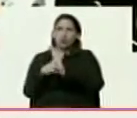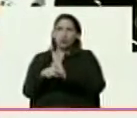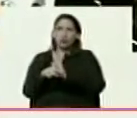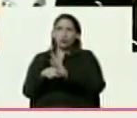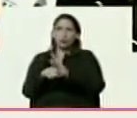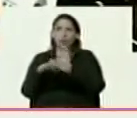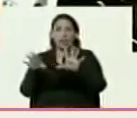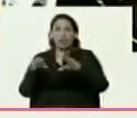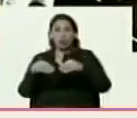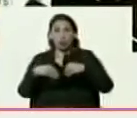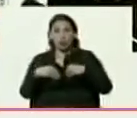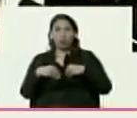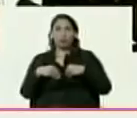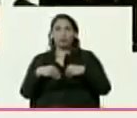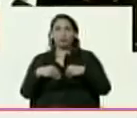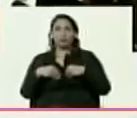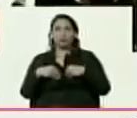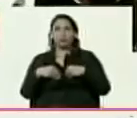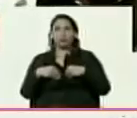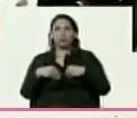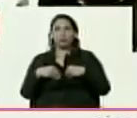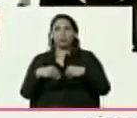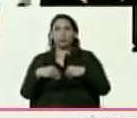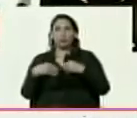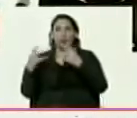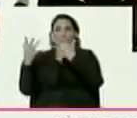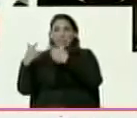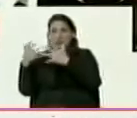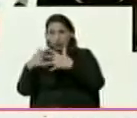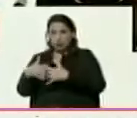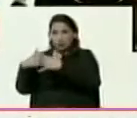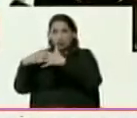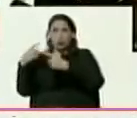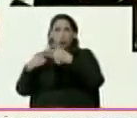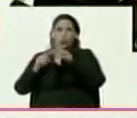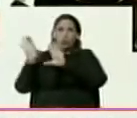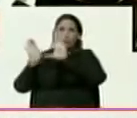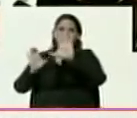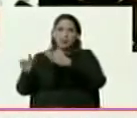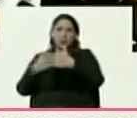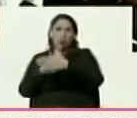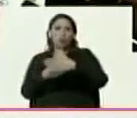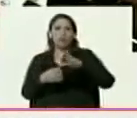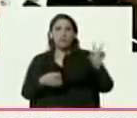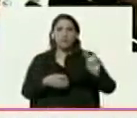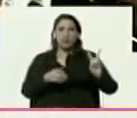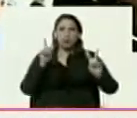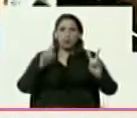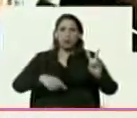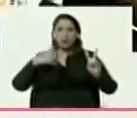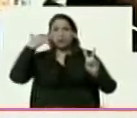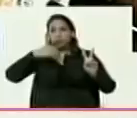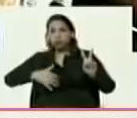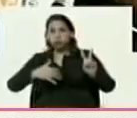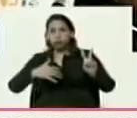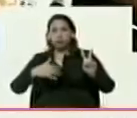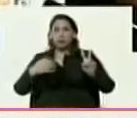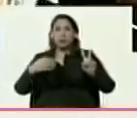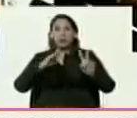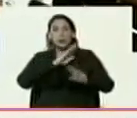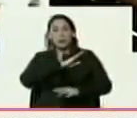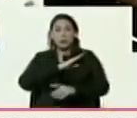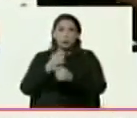han tomado la administración de los Estados Unidos y otros países en contra de Venezuela, la congelación de los recursos,